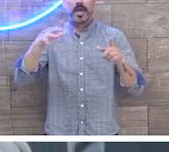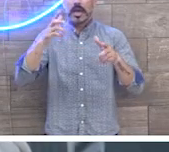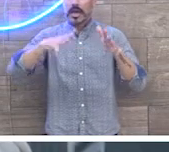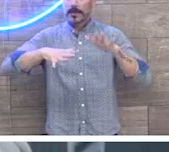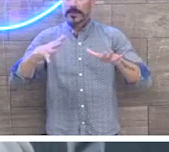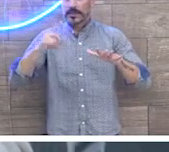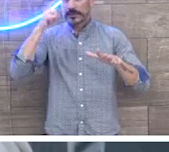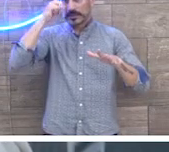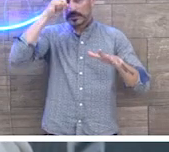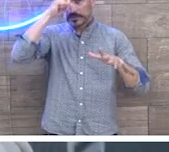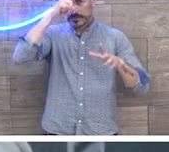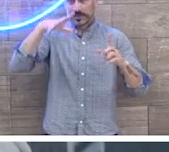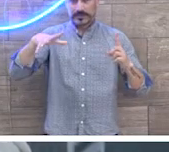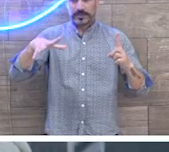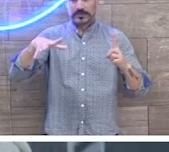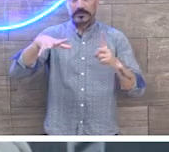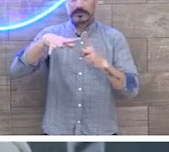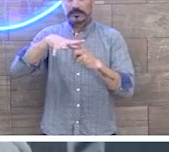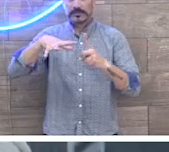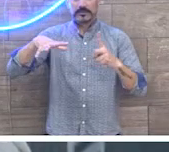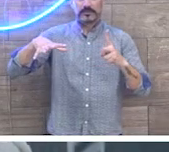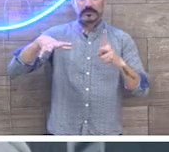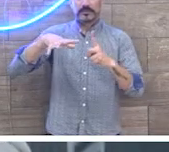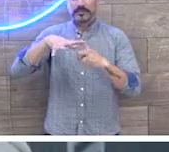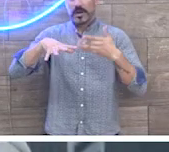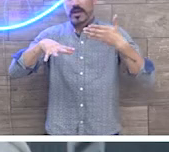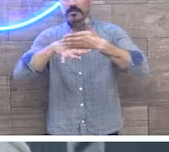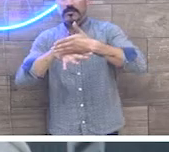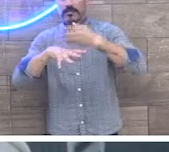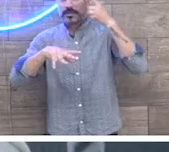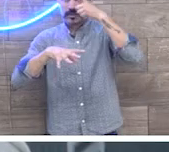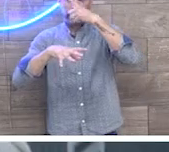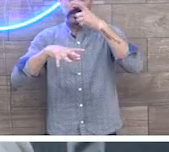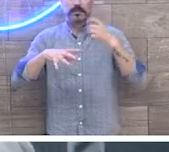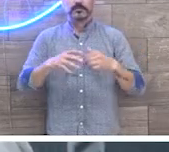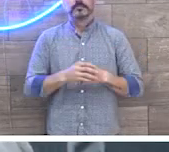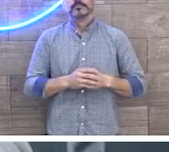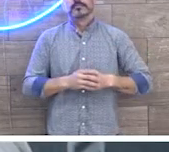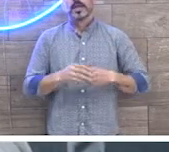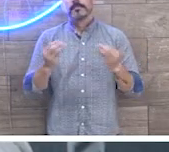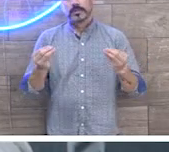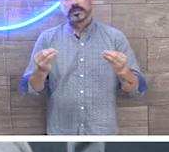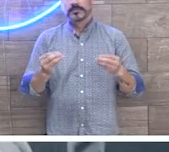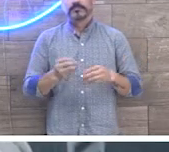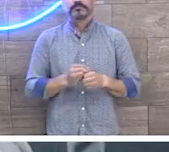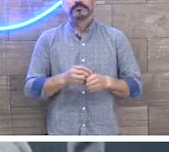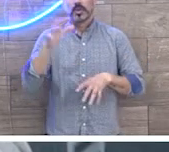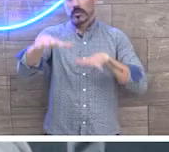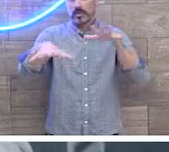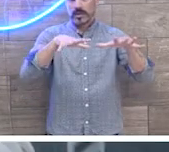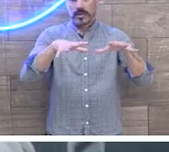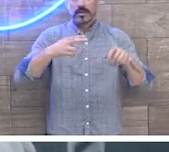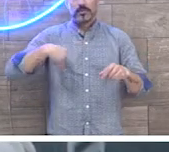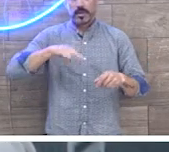algunas para el automóvil. Uh-huh. Apenas en una reunión que tuvimos comentaba que cierto es que el actual Ayuntamiento de